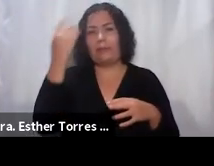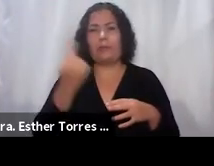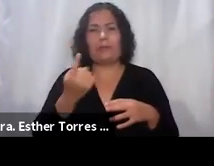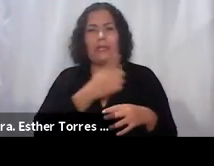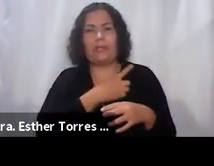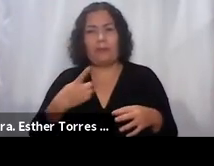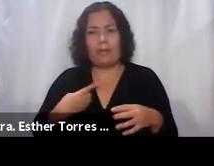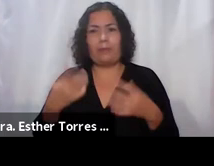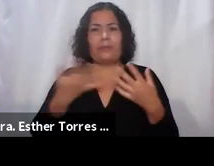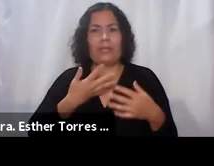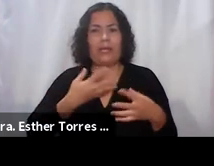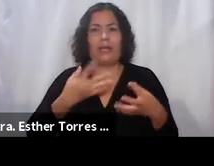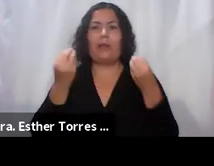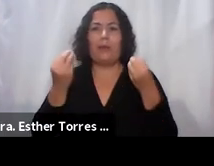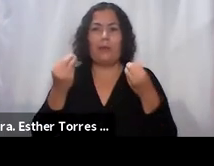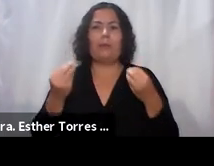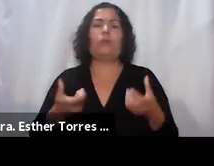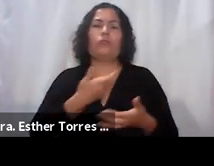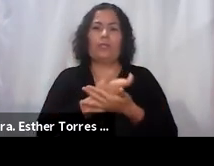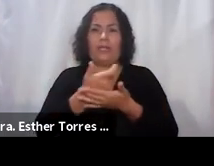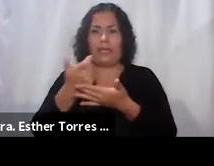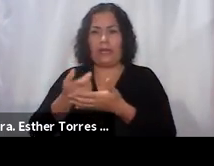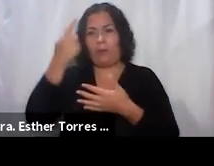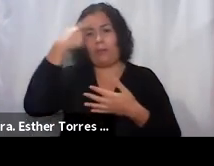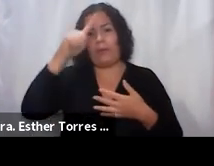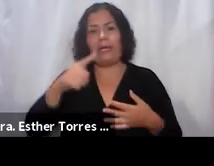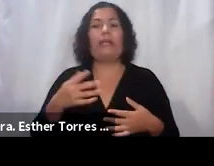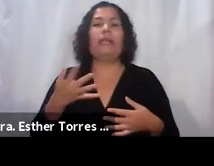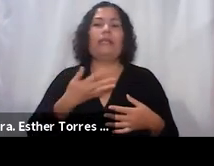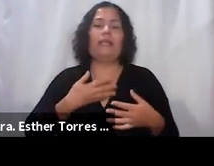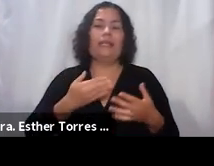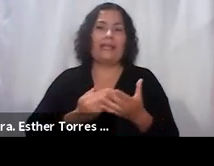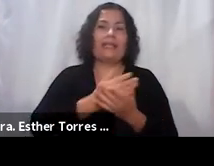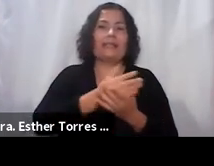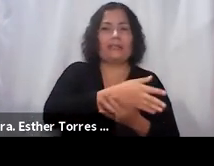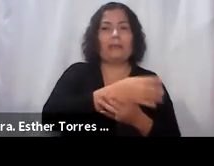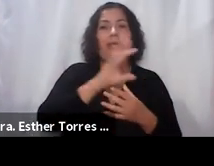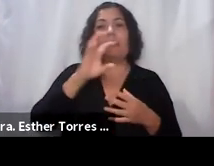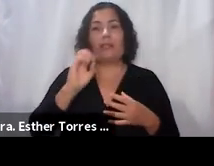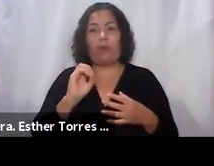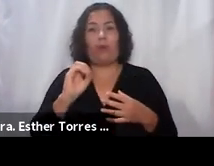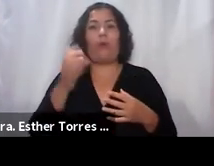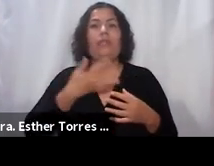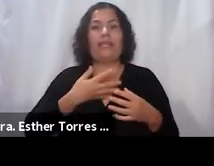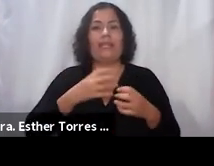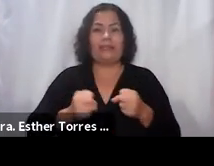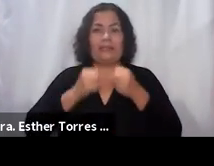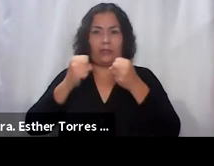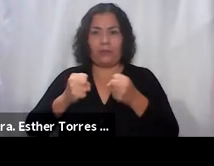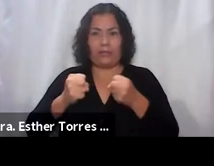tener mucho dinero para crear la accesibilidad o para crear la seguridad vial